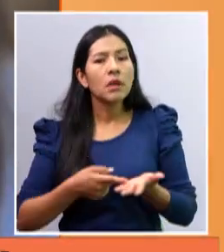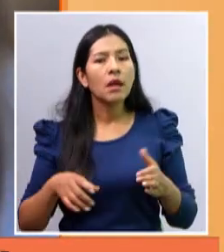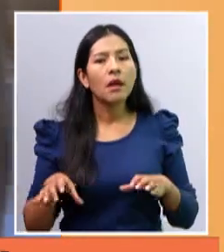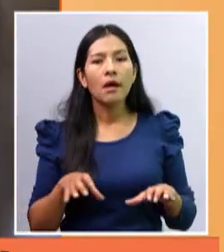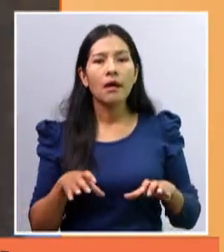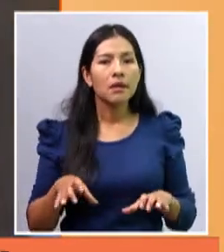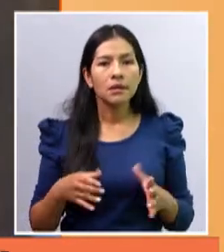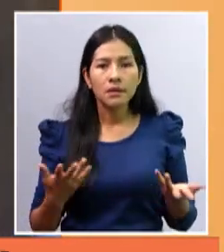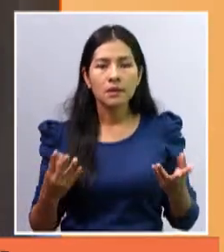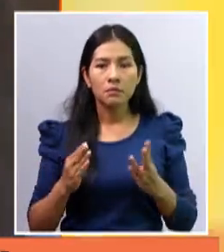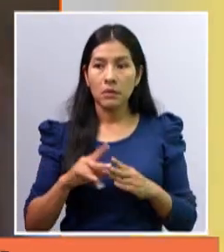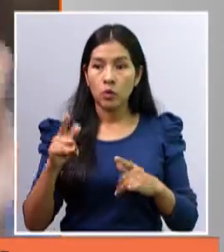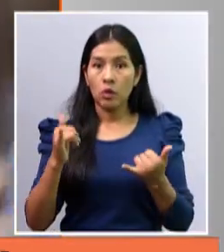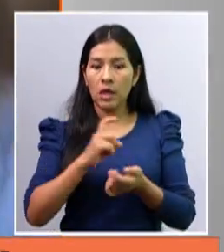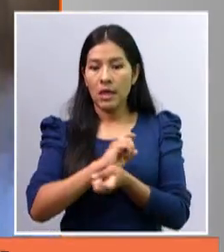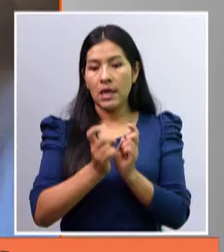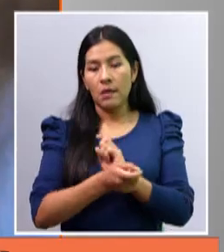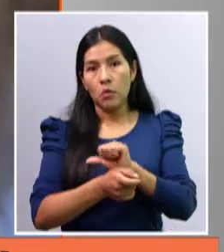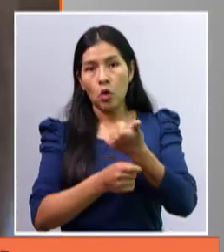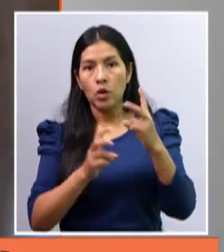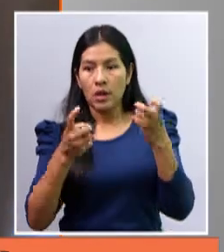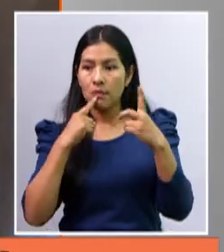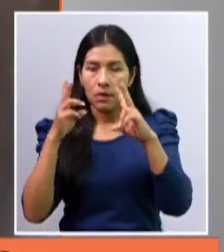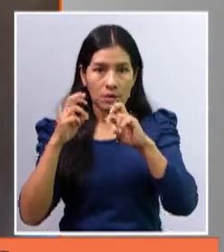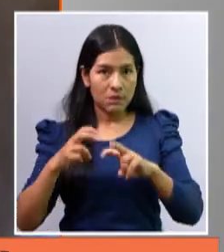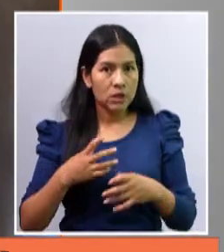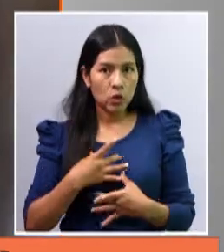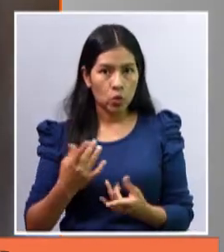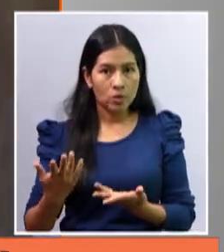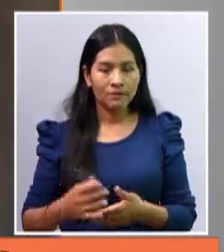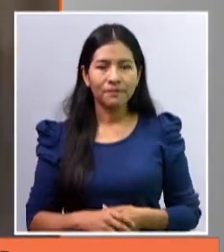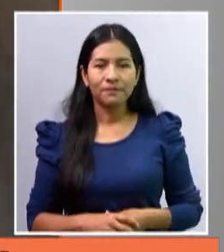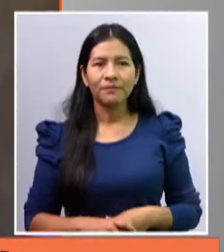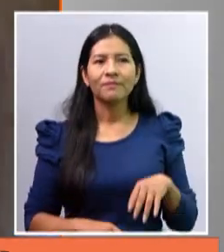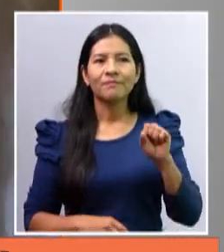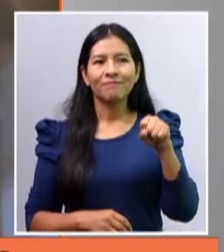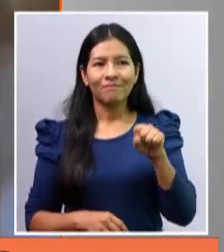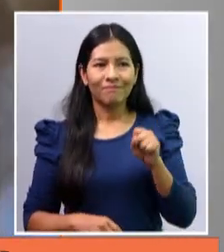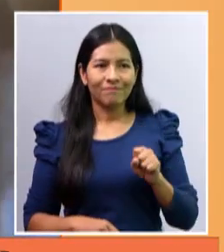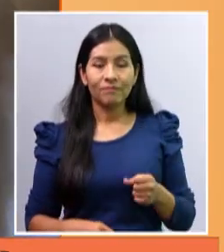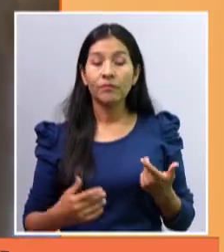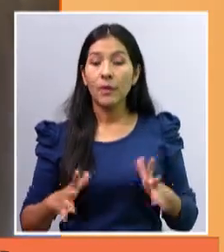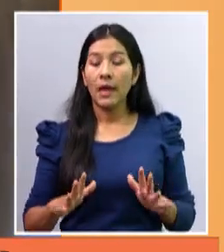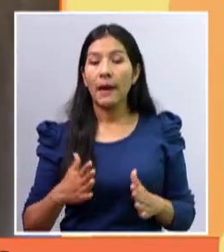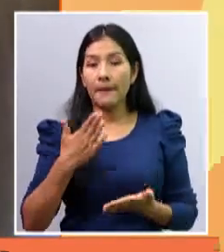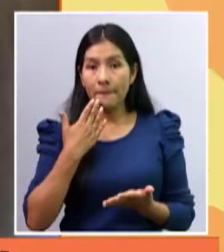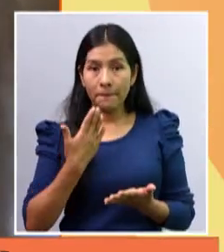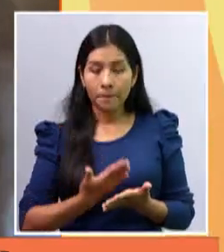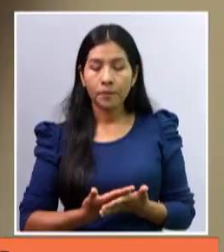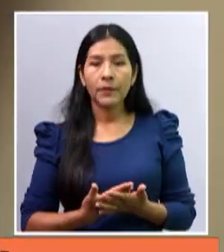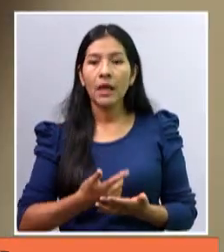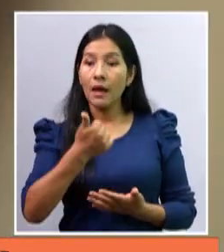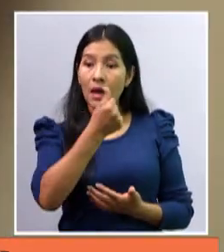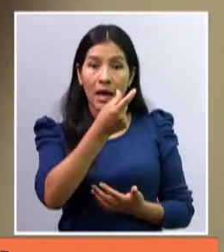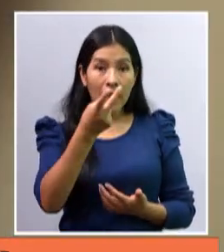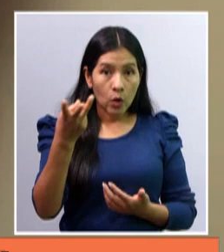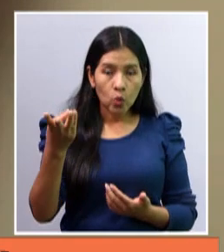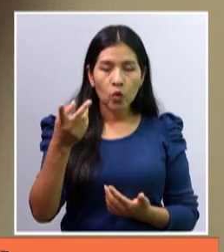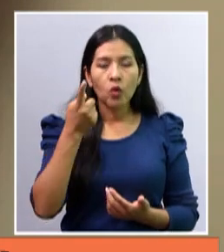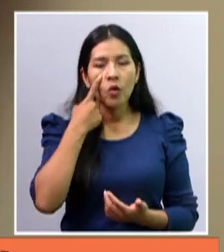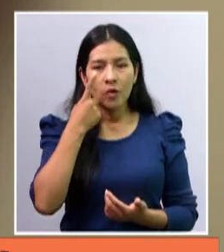allá también ya en tu faceta más de investigadora Claro que sí bueno algunos de Ustedes sabrán